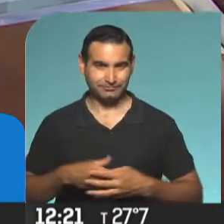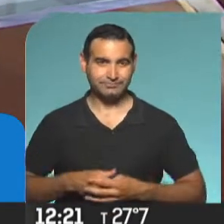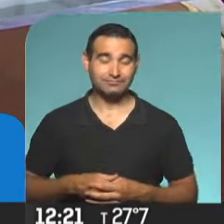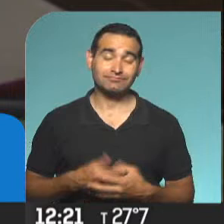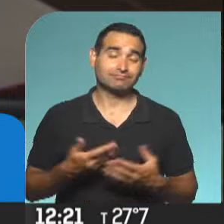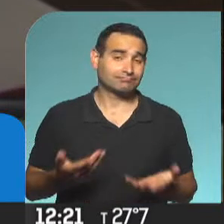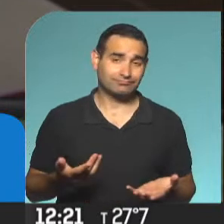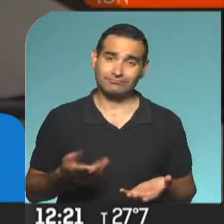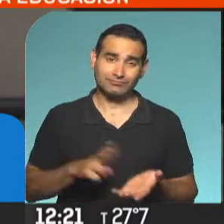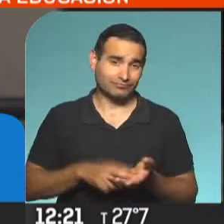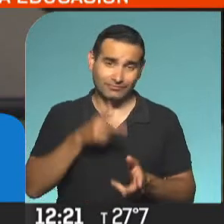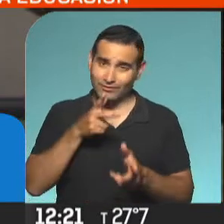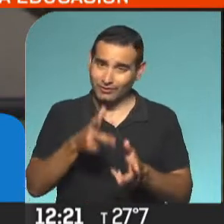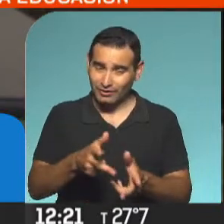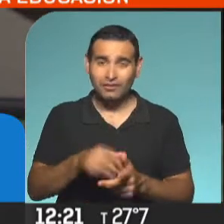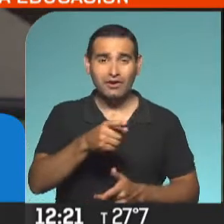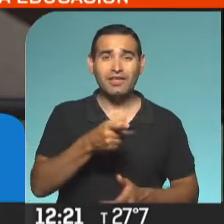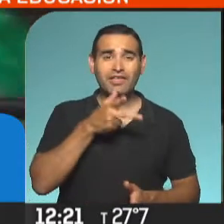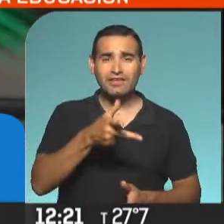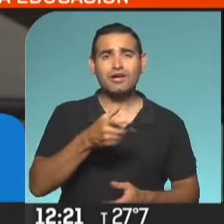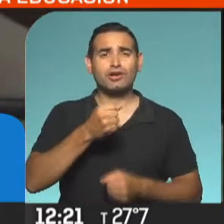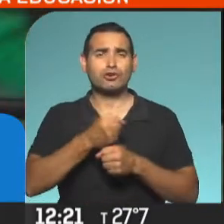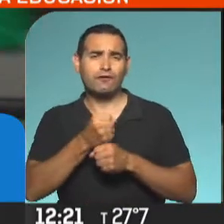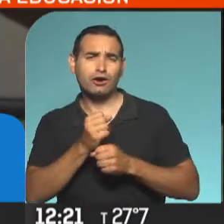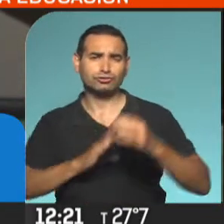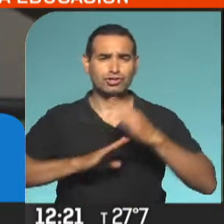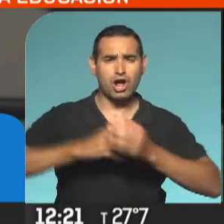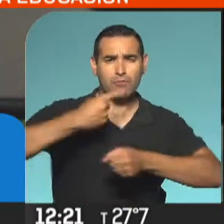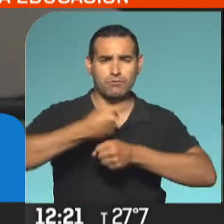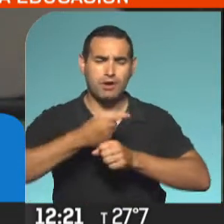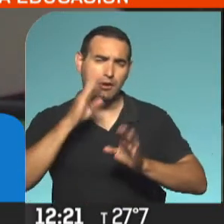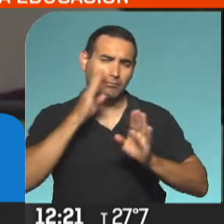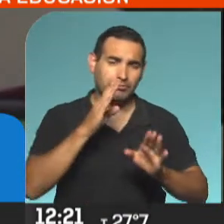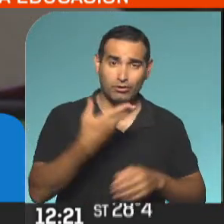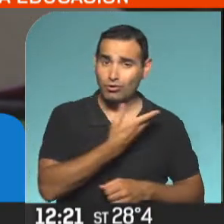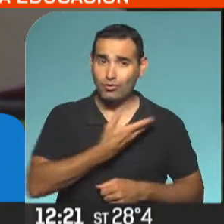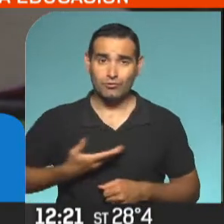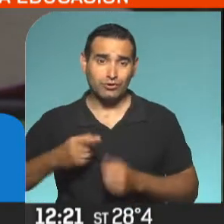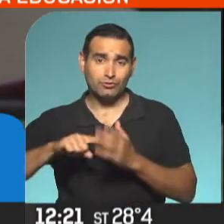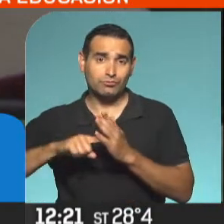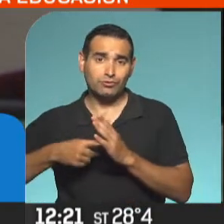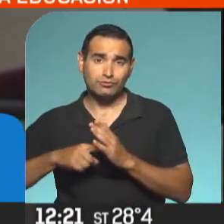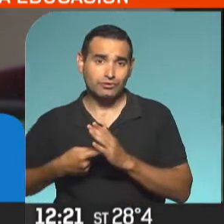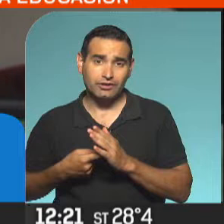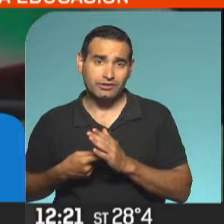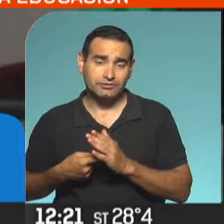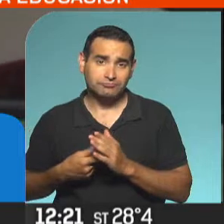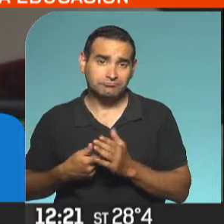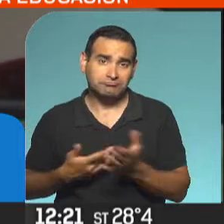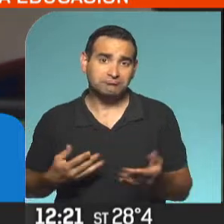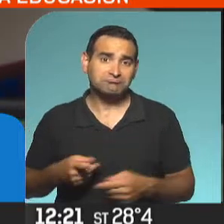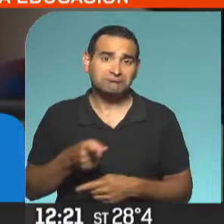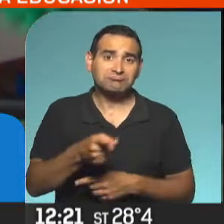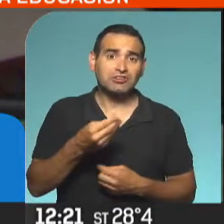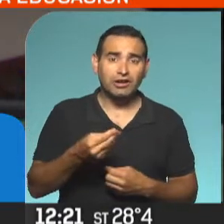vuelvo a repetir, digo, cuando hablan de esencialidad, de prioridades, ¿sí? Este gobierno de la Ciudad de Buenos Aires lo que hace